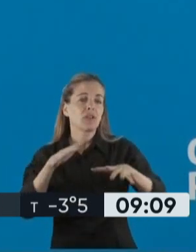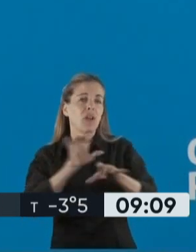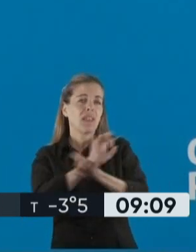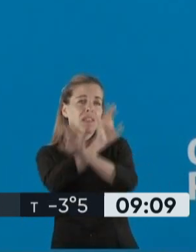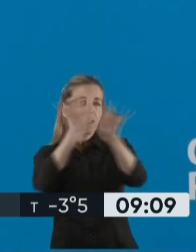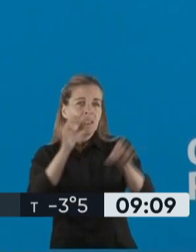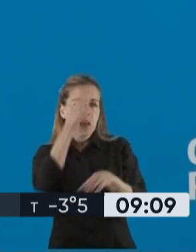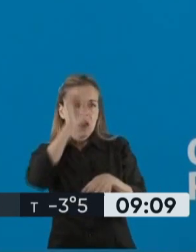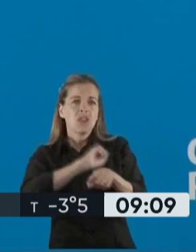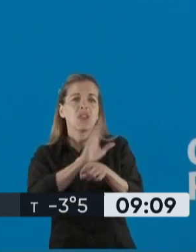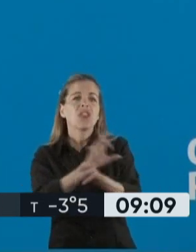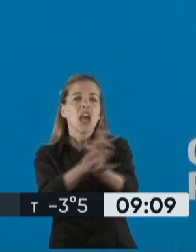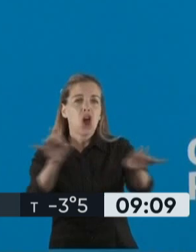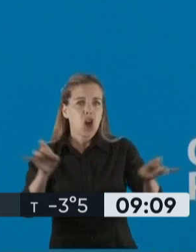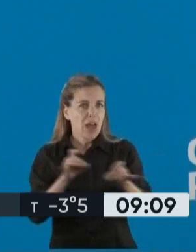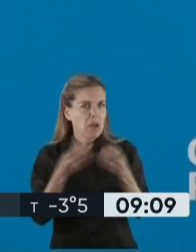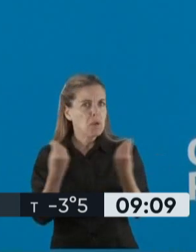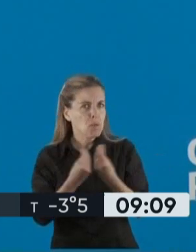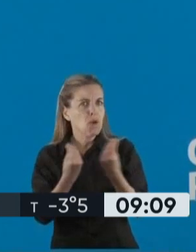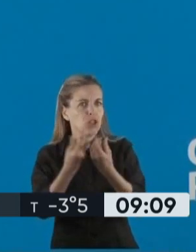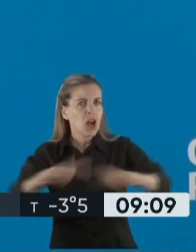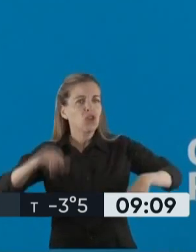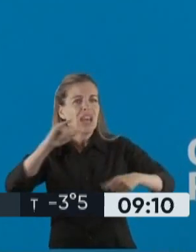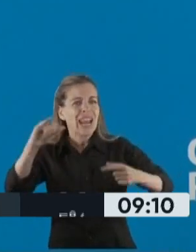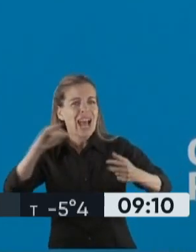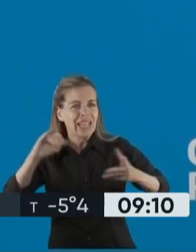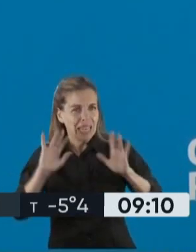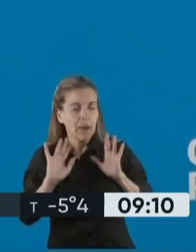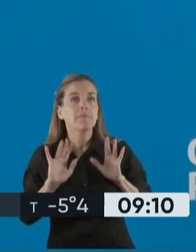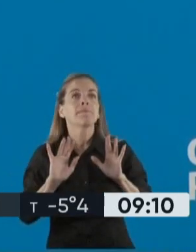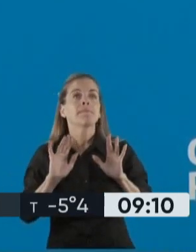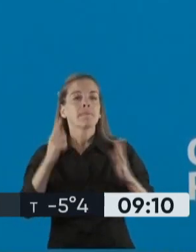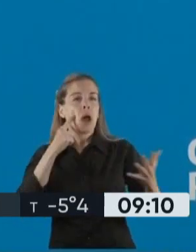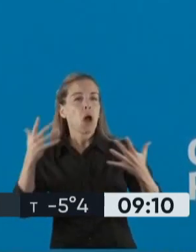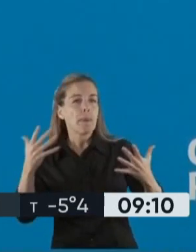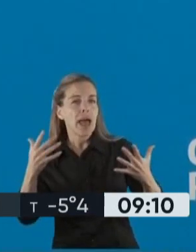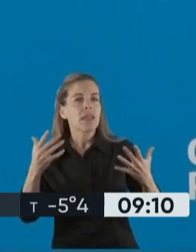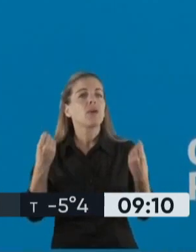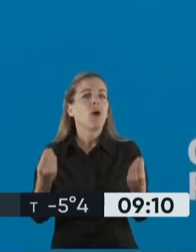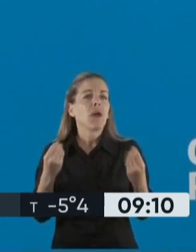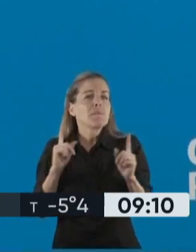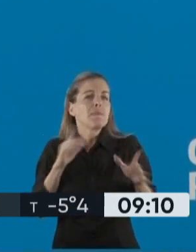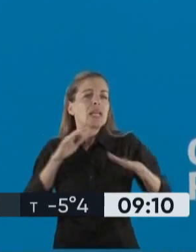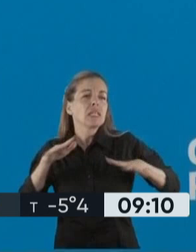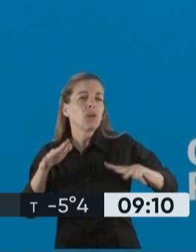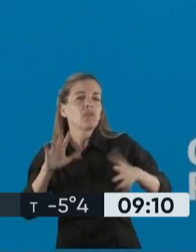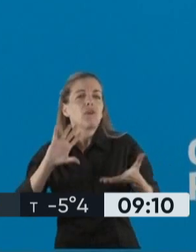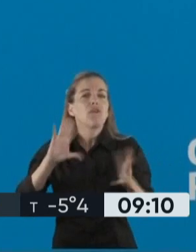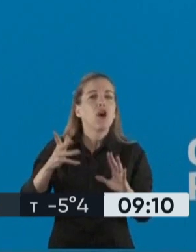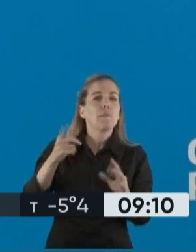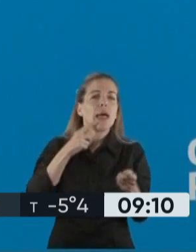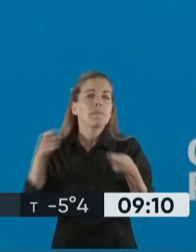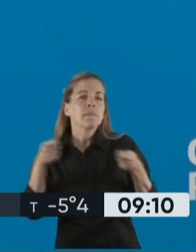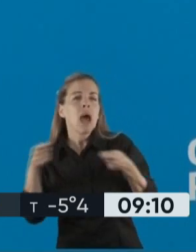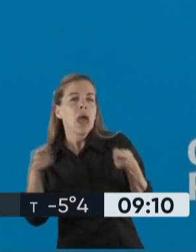una cantidad de dificultades en contra. Piensen que estamos haciendo una comparación y decimos que tuvimos la misma performance de tratar de